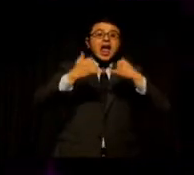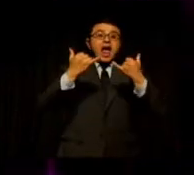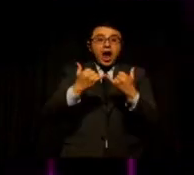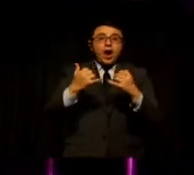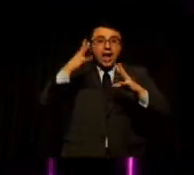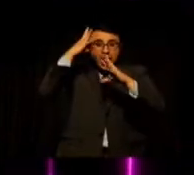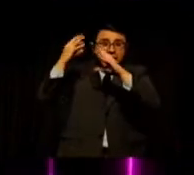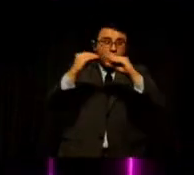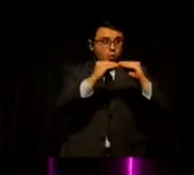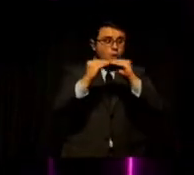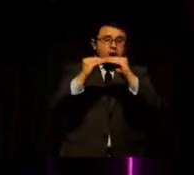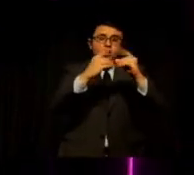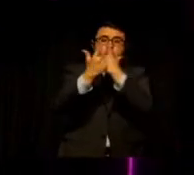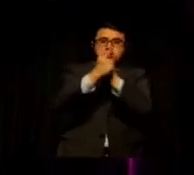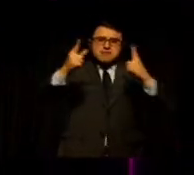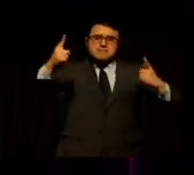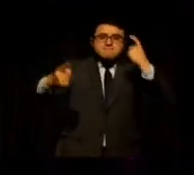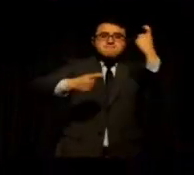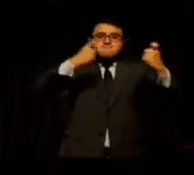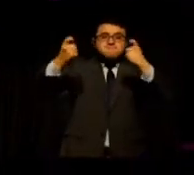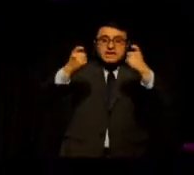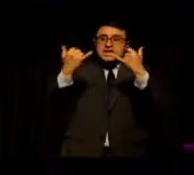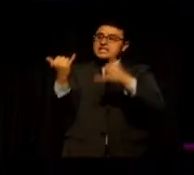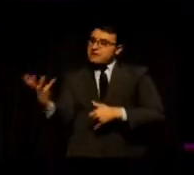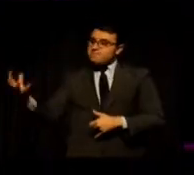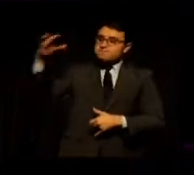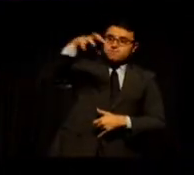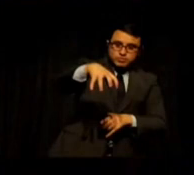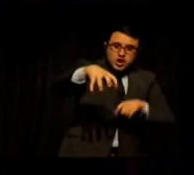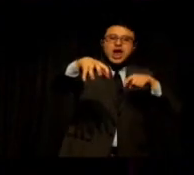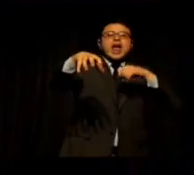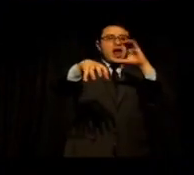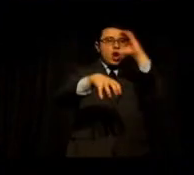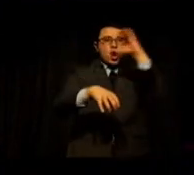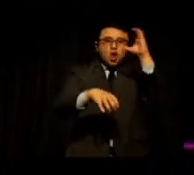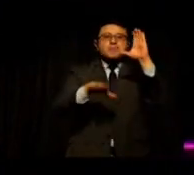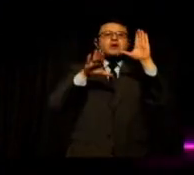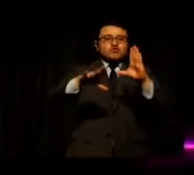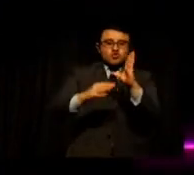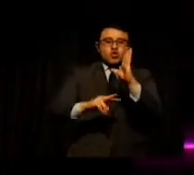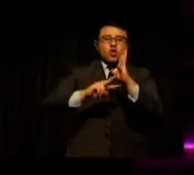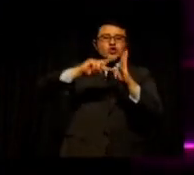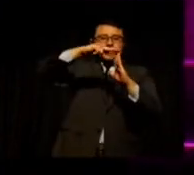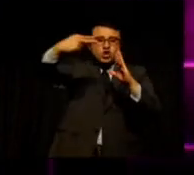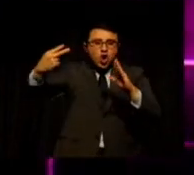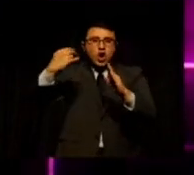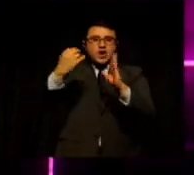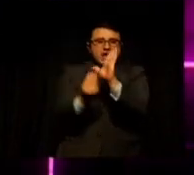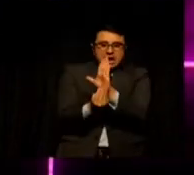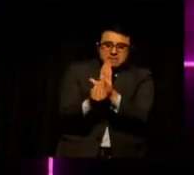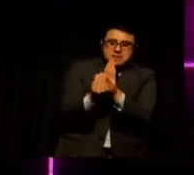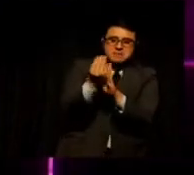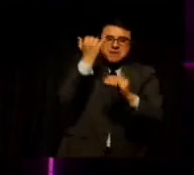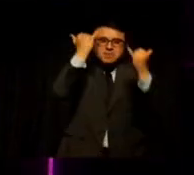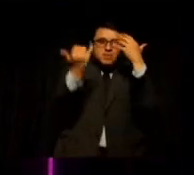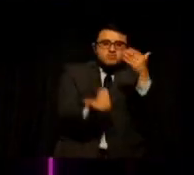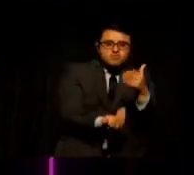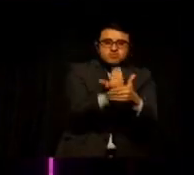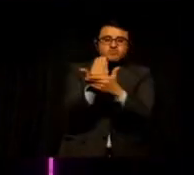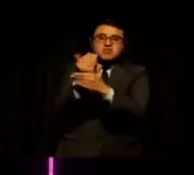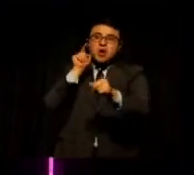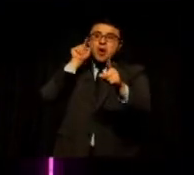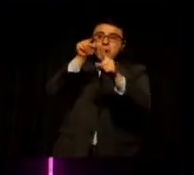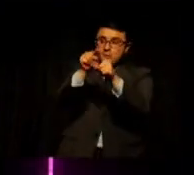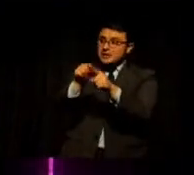comercio con israel tendremos la oficina de colombia de innovación y tecnología para aprender de ustedes y traer